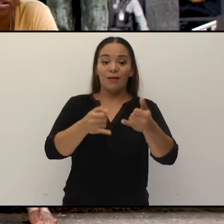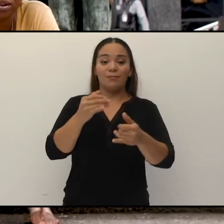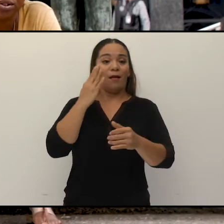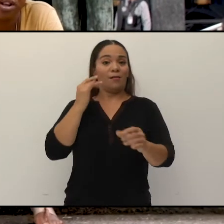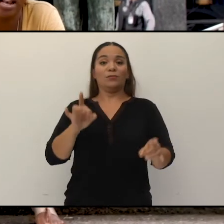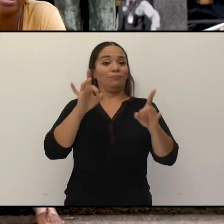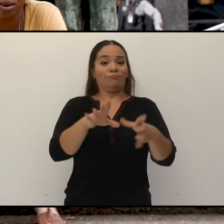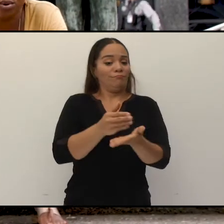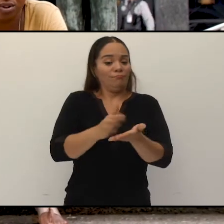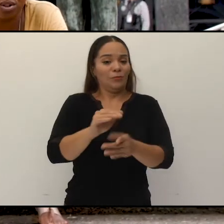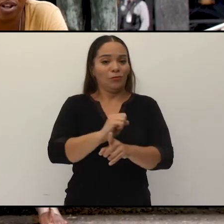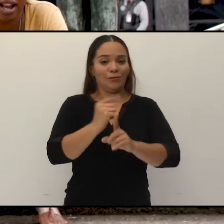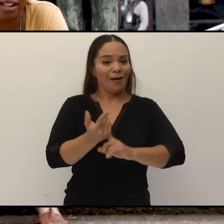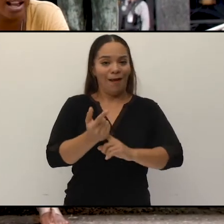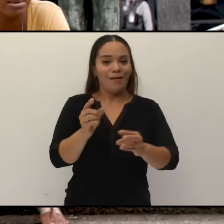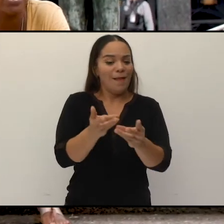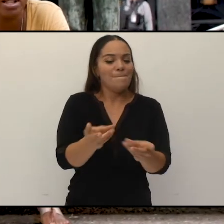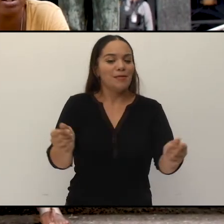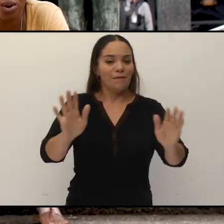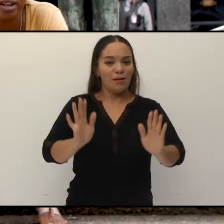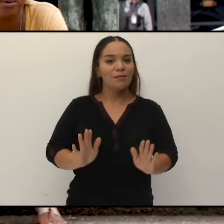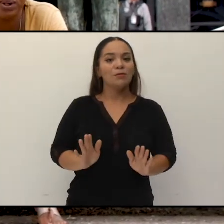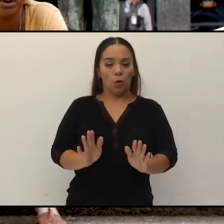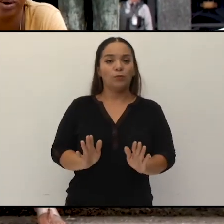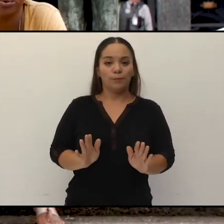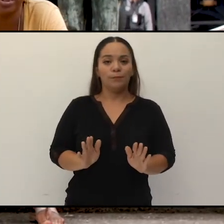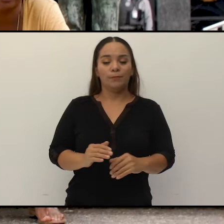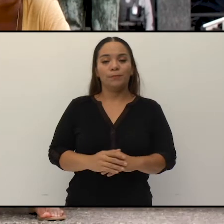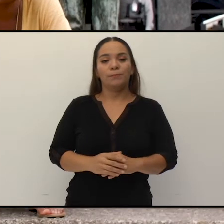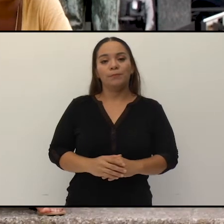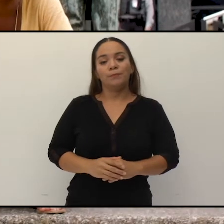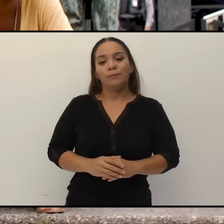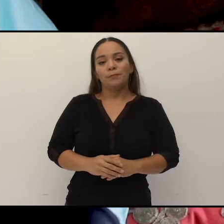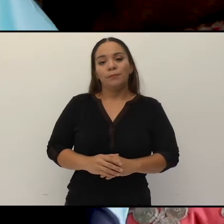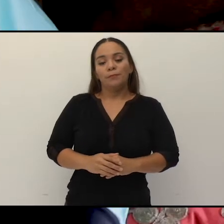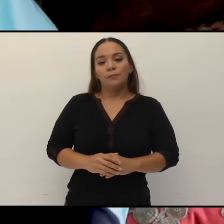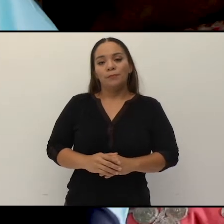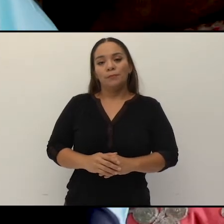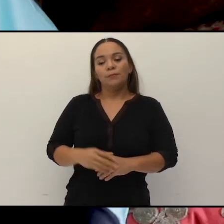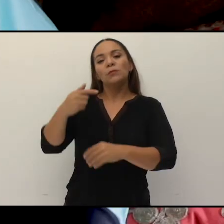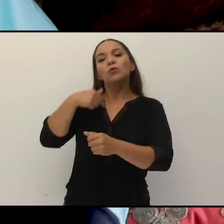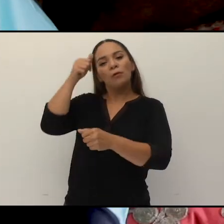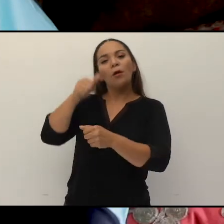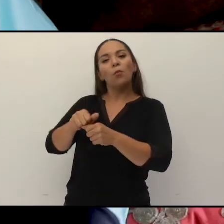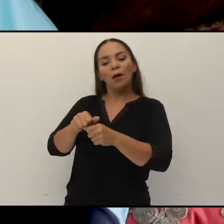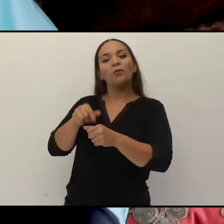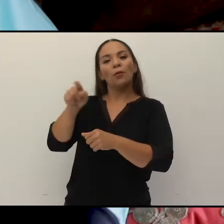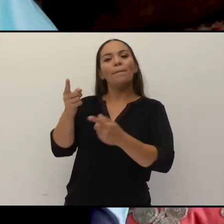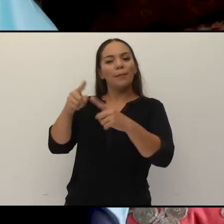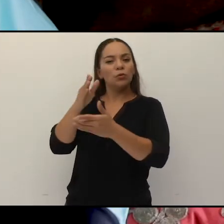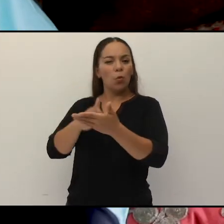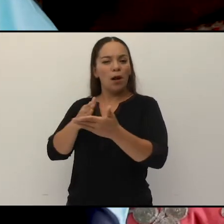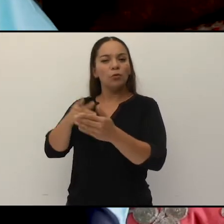los prejuicios, la exclusión social y la invisibilización que ha vivido la comunidad. Y recuerdo que